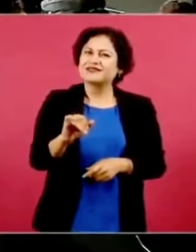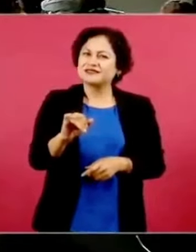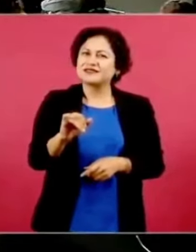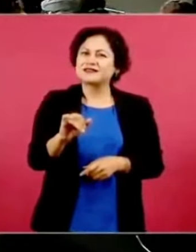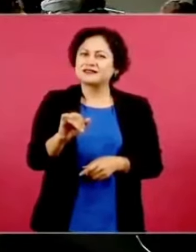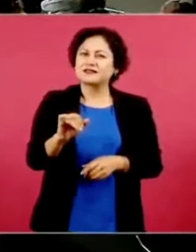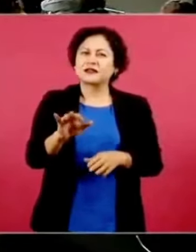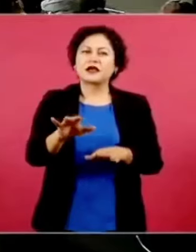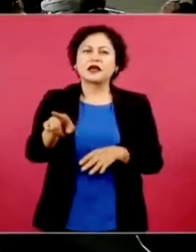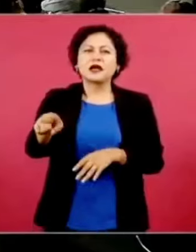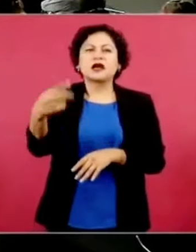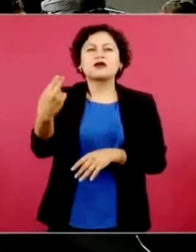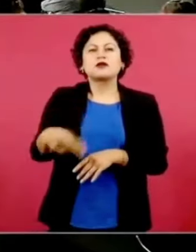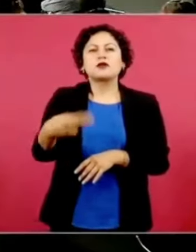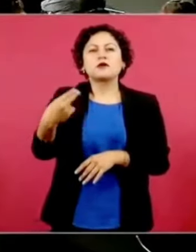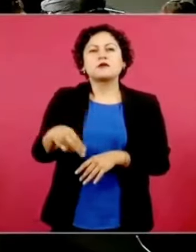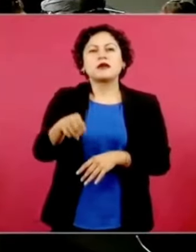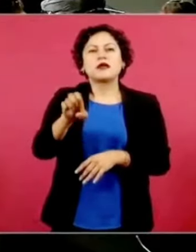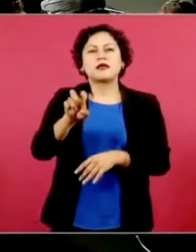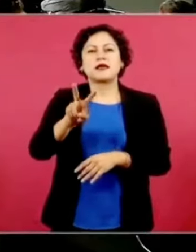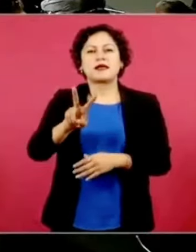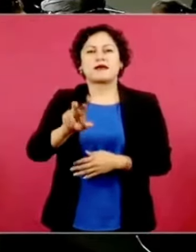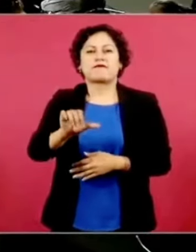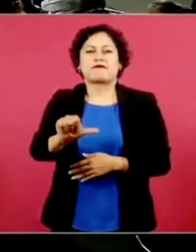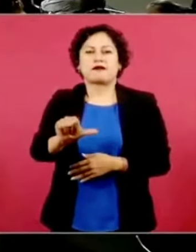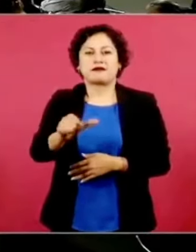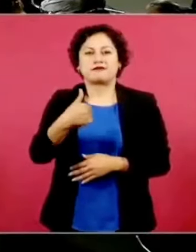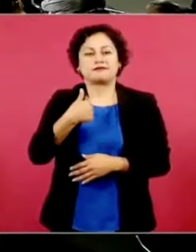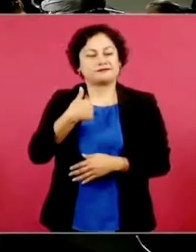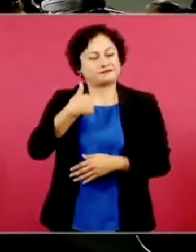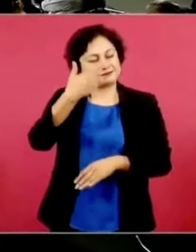Su nombre es Eva, por eso lo tengo aquí.